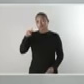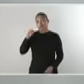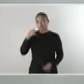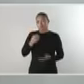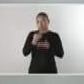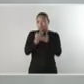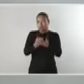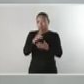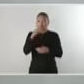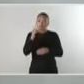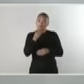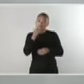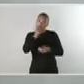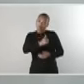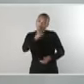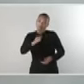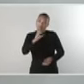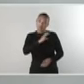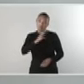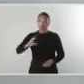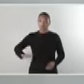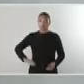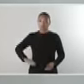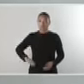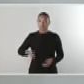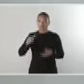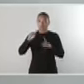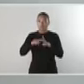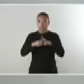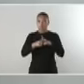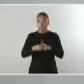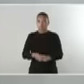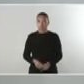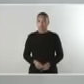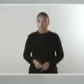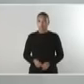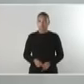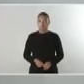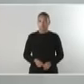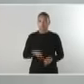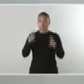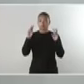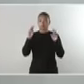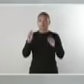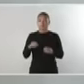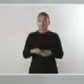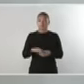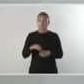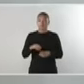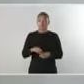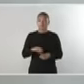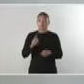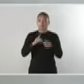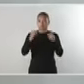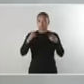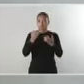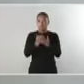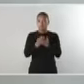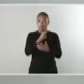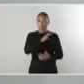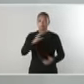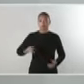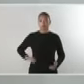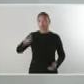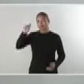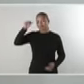cada uno de los candidatos iniciamos la ronda final del tema de desarrollo económico con el candidato del partido Acción Nacional